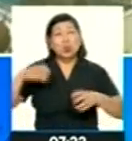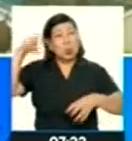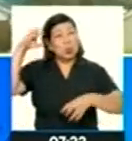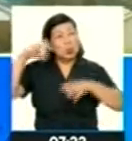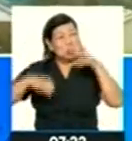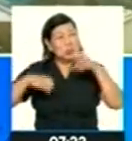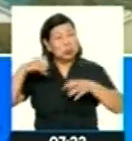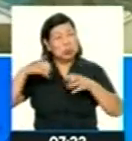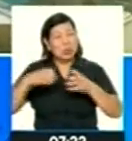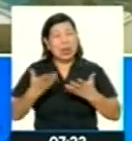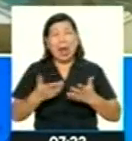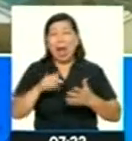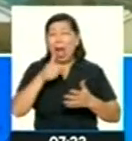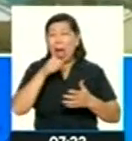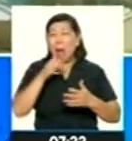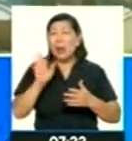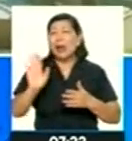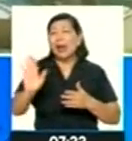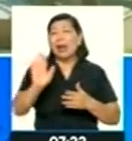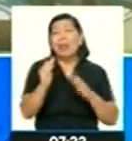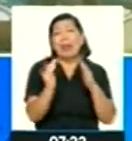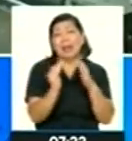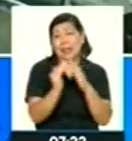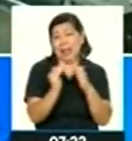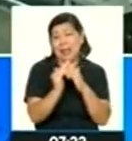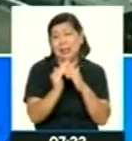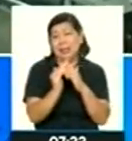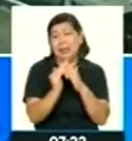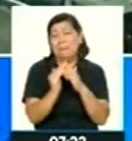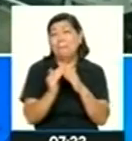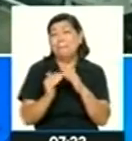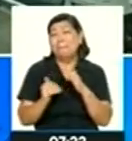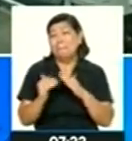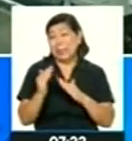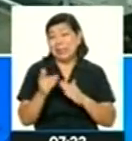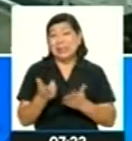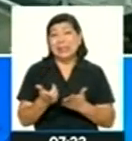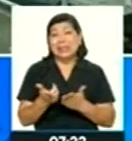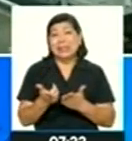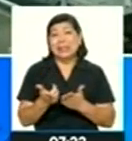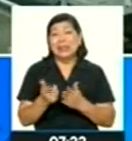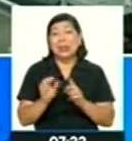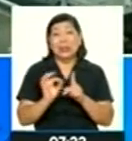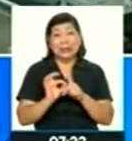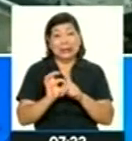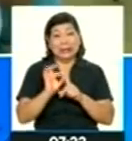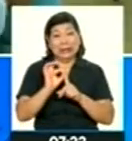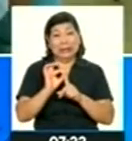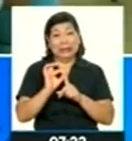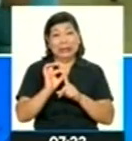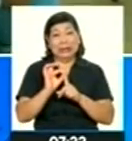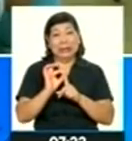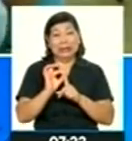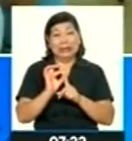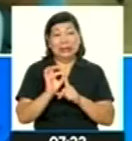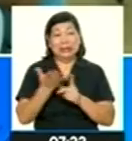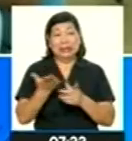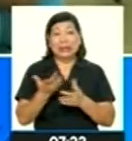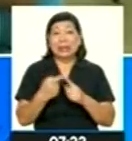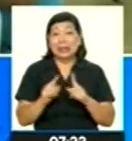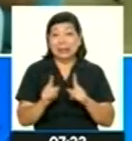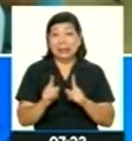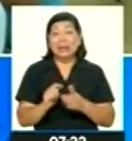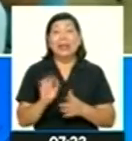la disponibilidad de agua que tiene la vivienda donde está el vector. Entonces, las altas temperaturas hacen que el ciclo biológico del vector que es el